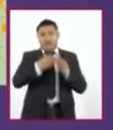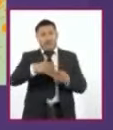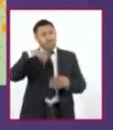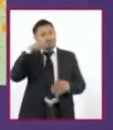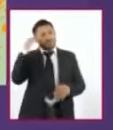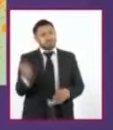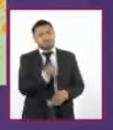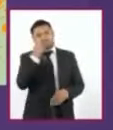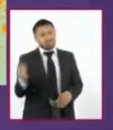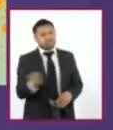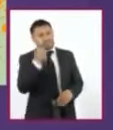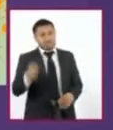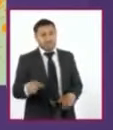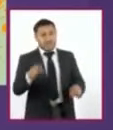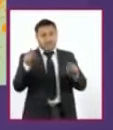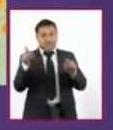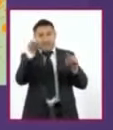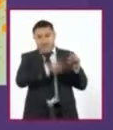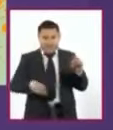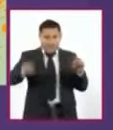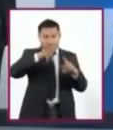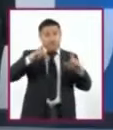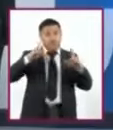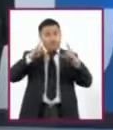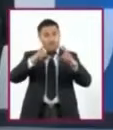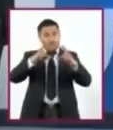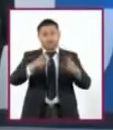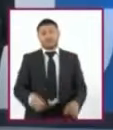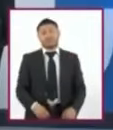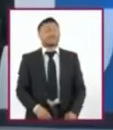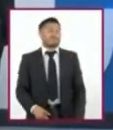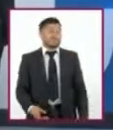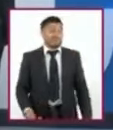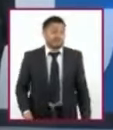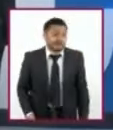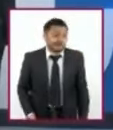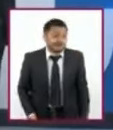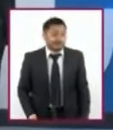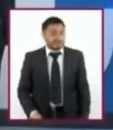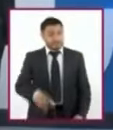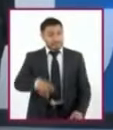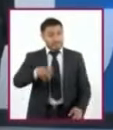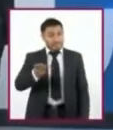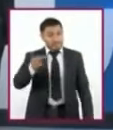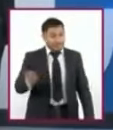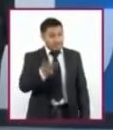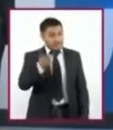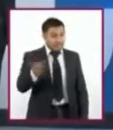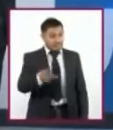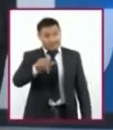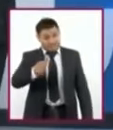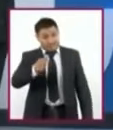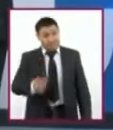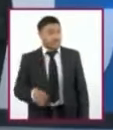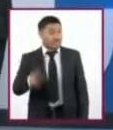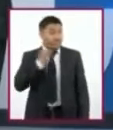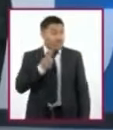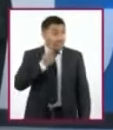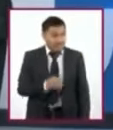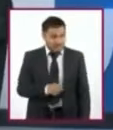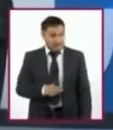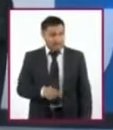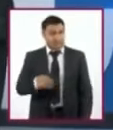de simetría es la circunferencia. A ver, aquí nos llega otra pregunta. Vamos a ver si con esto se puede.